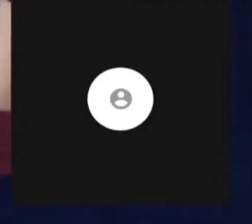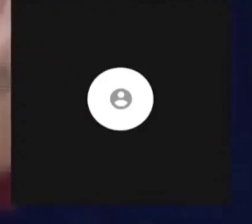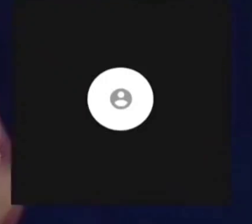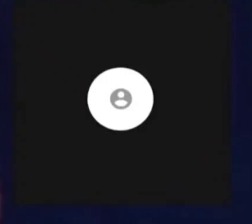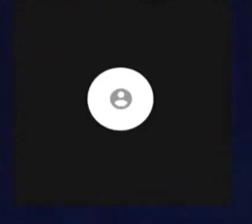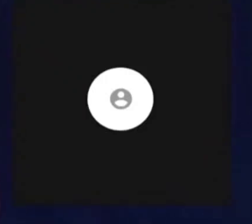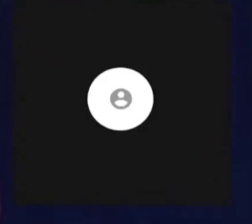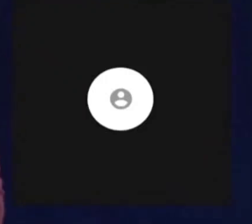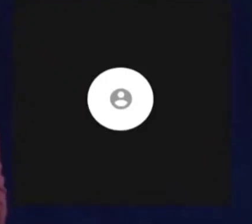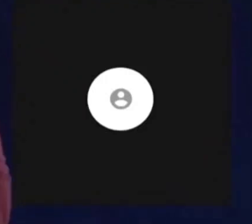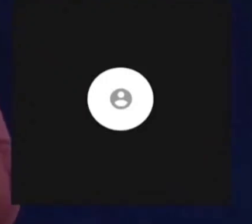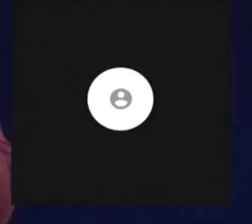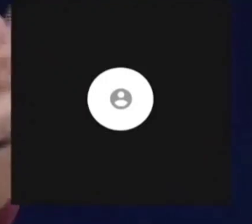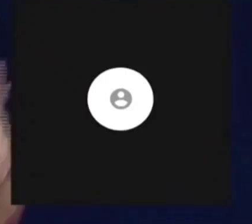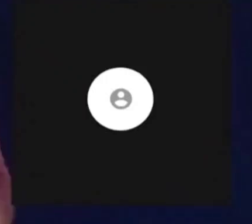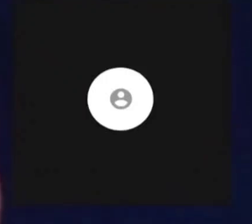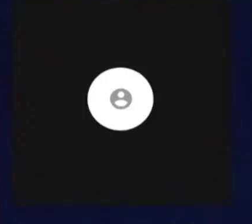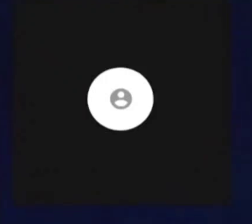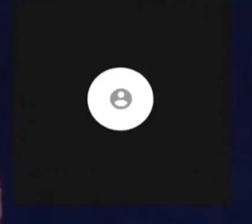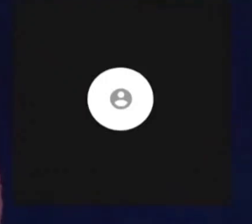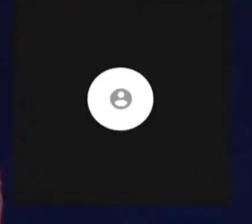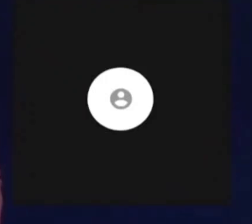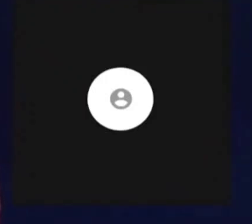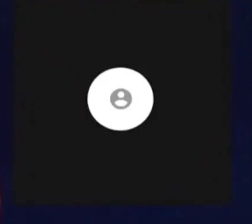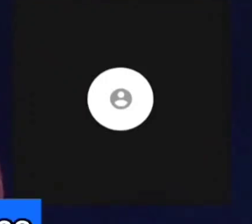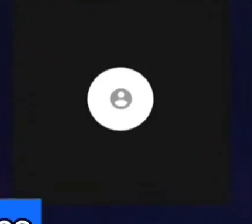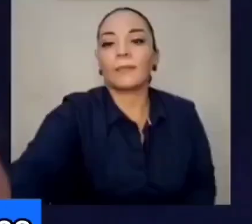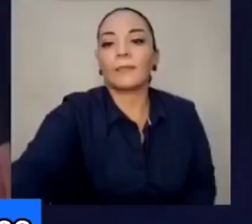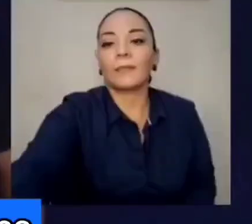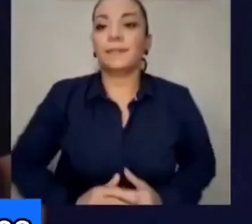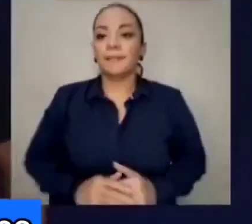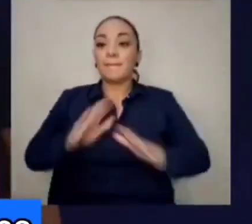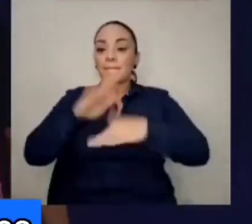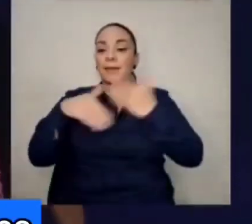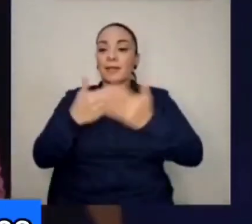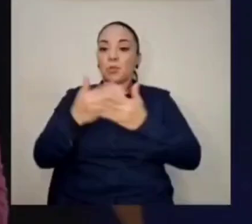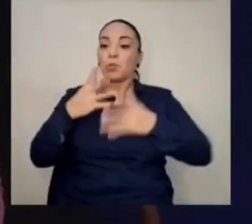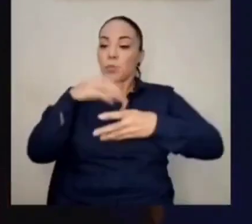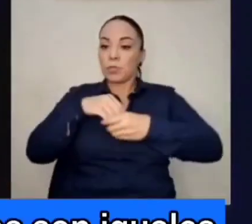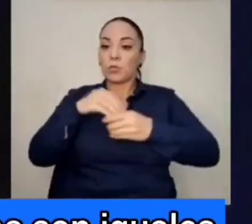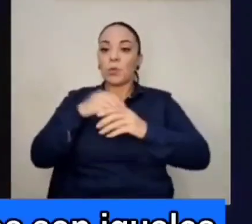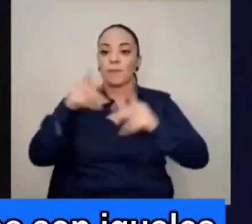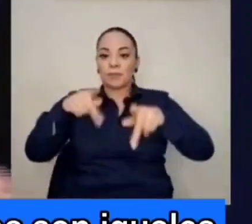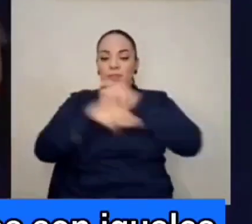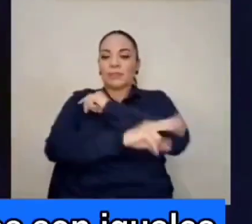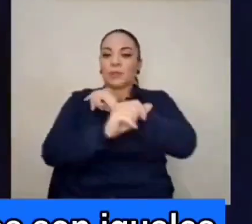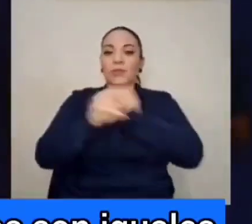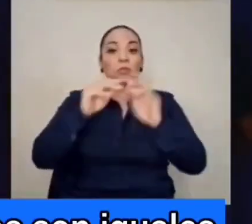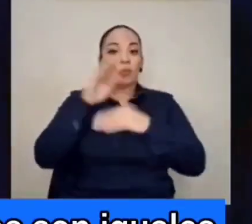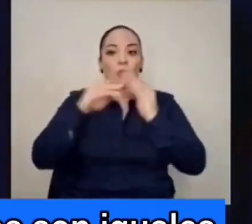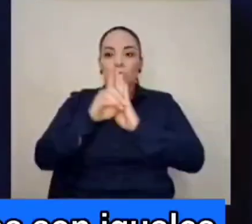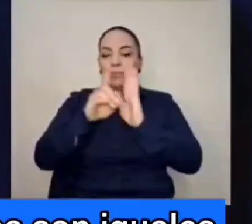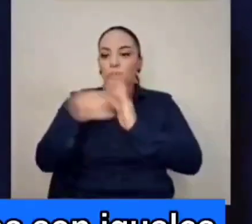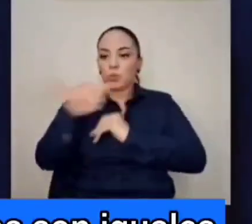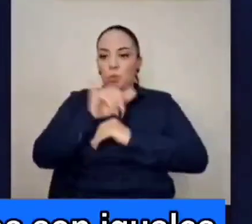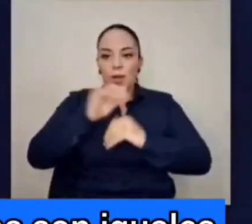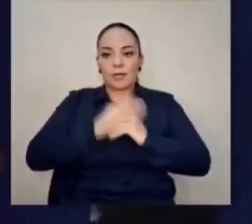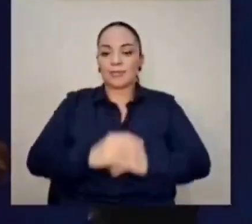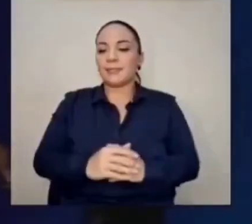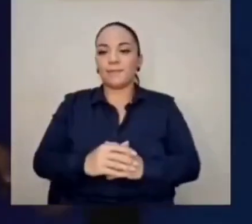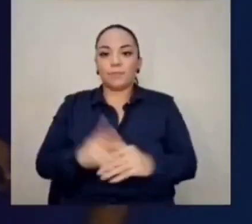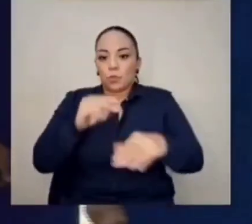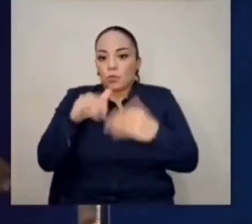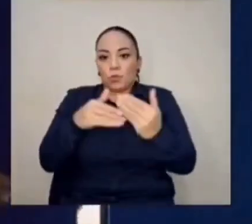para todos, incluyendo los delincuentes, pero no todos los derechos son iguales y tampoco todos los recipientes de esos derechos son